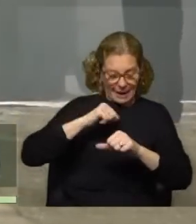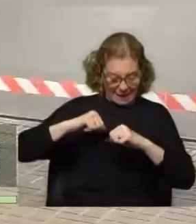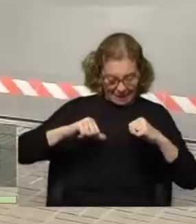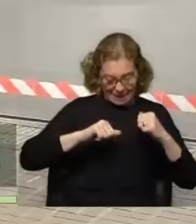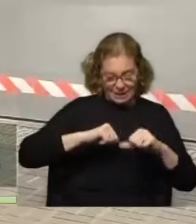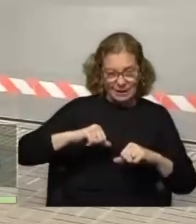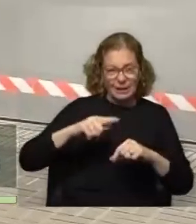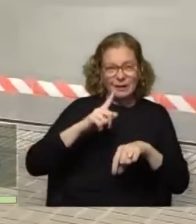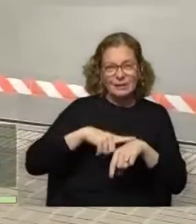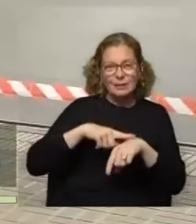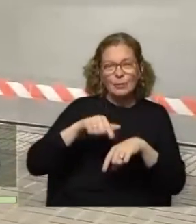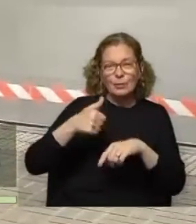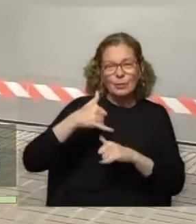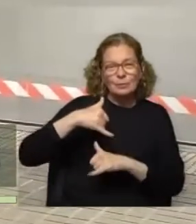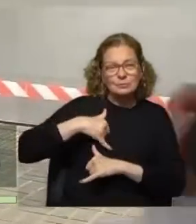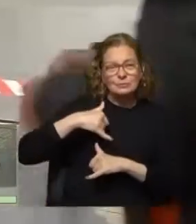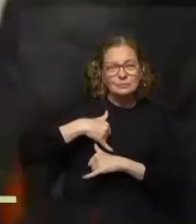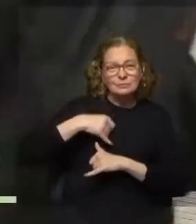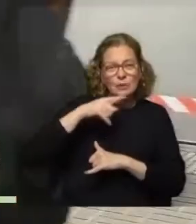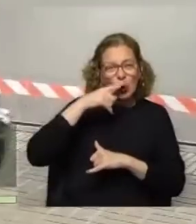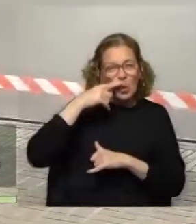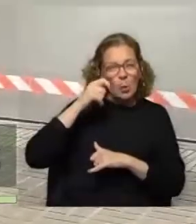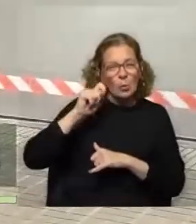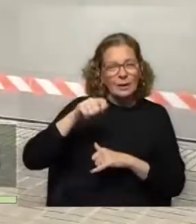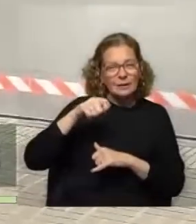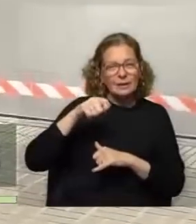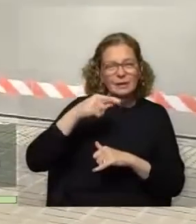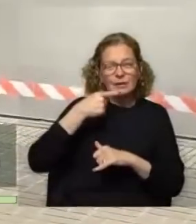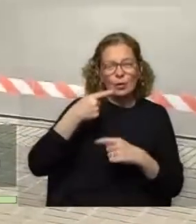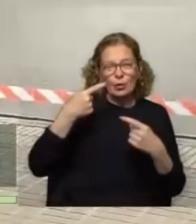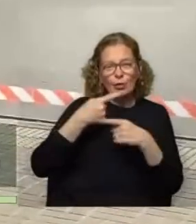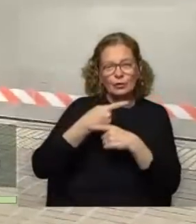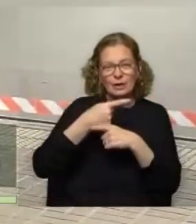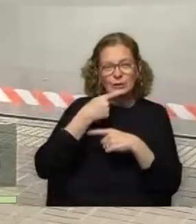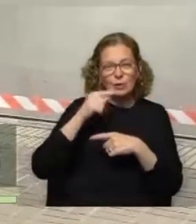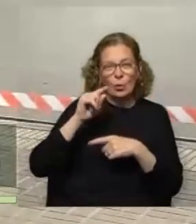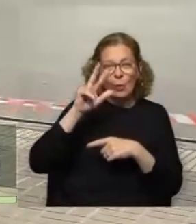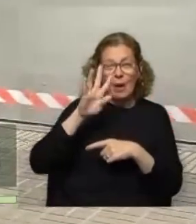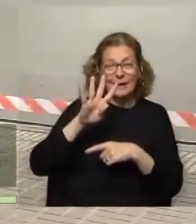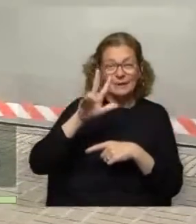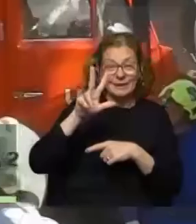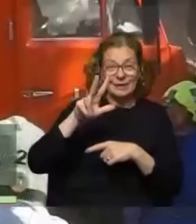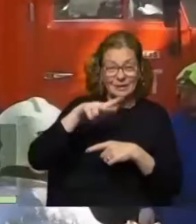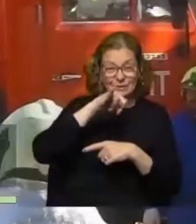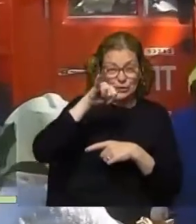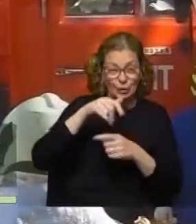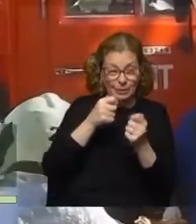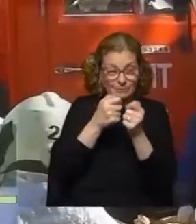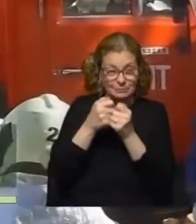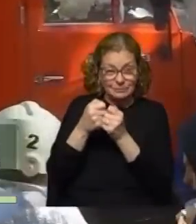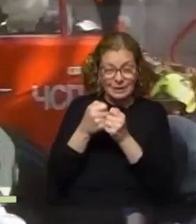al tiempo que más tarde la fuerza aérea ucraniana confirmó que Rusia atacó con un 43 drones kamikaze de los cuales 37